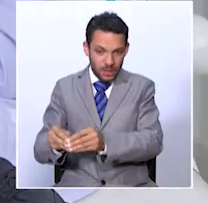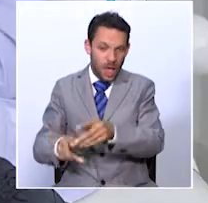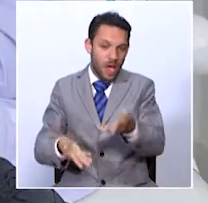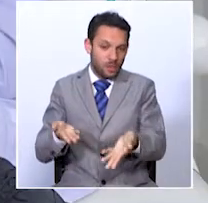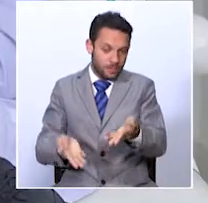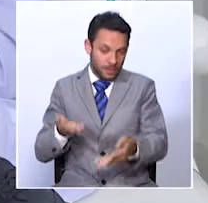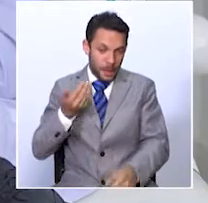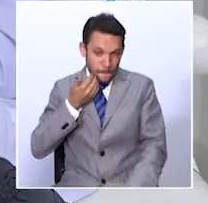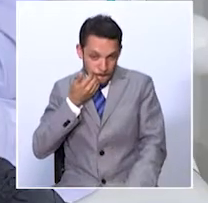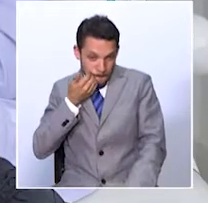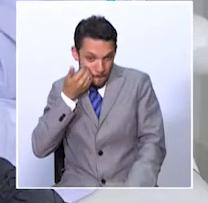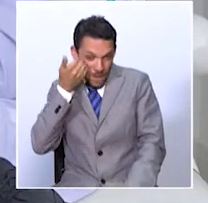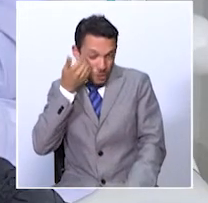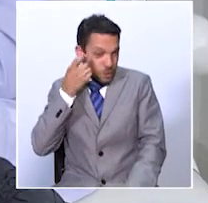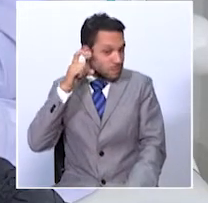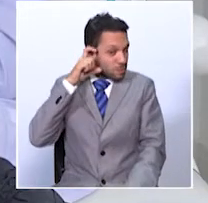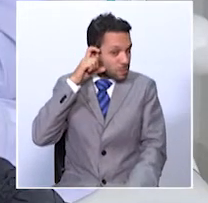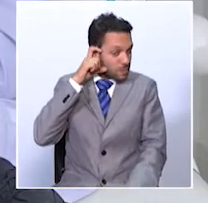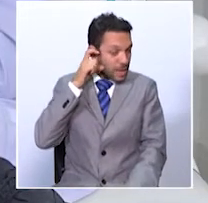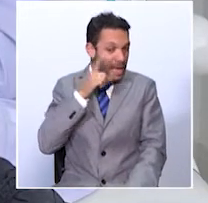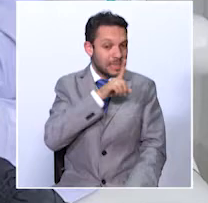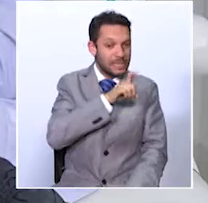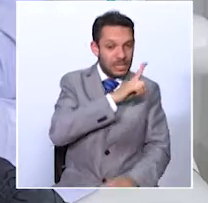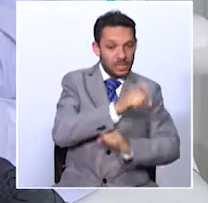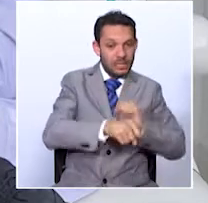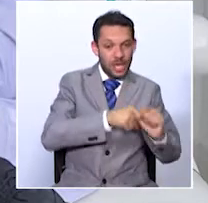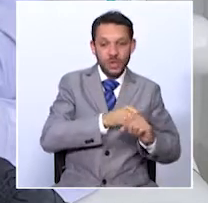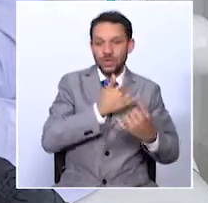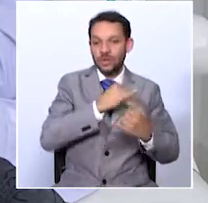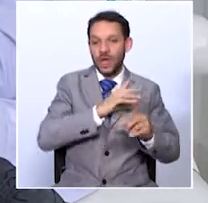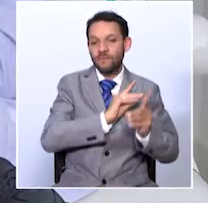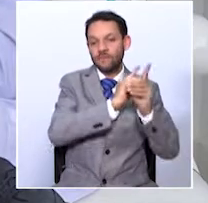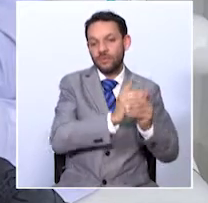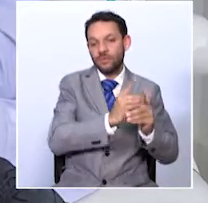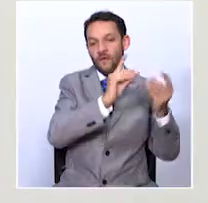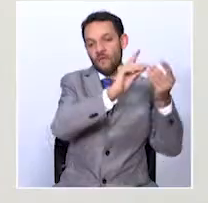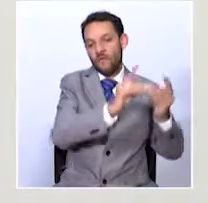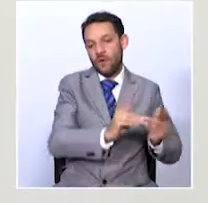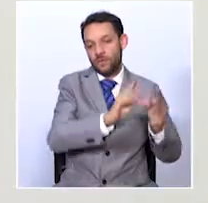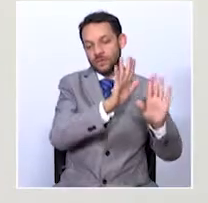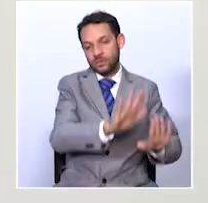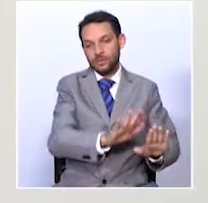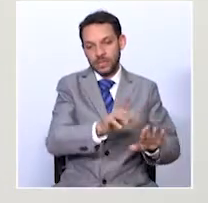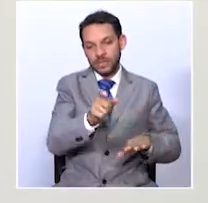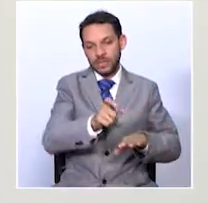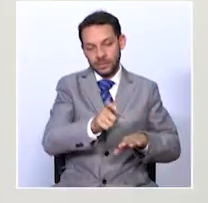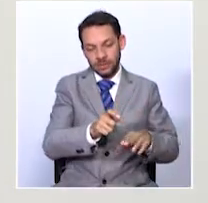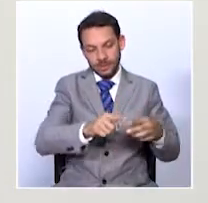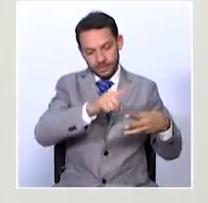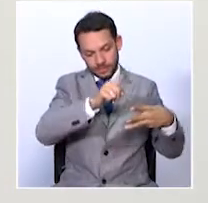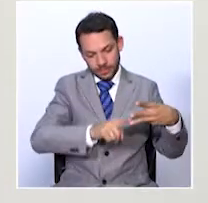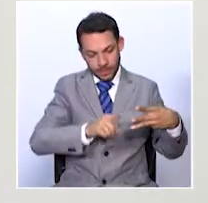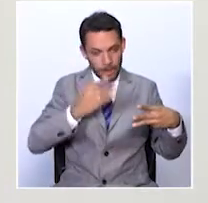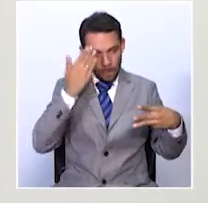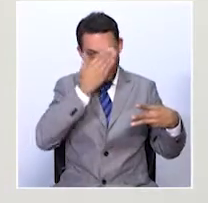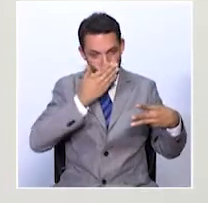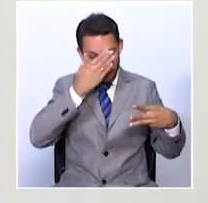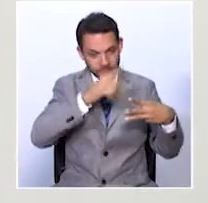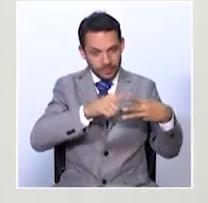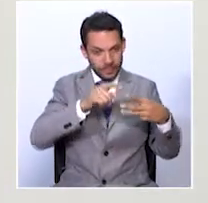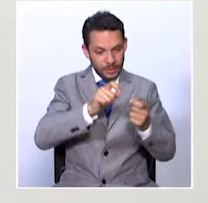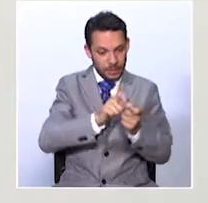tener en adulto, pero si están de alguna forma, porque hay que analizar este órgano desde 3 puntos de vista: